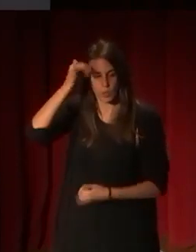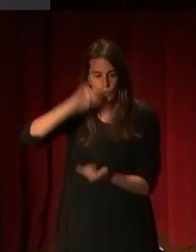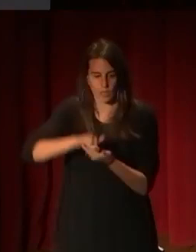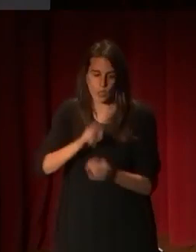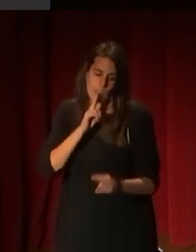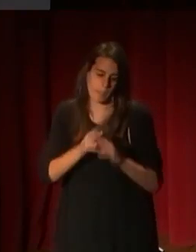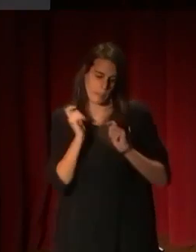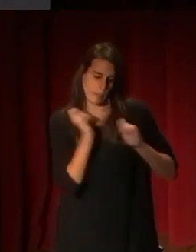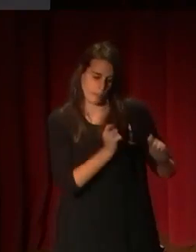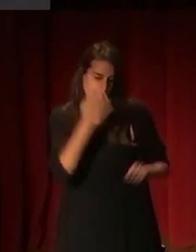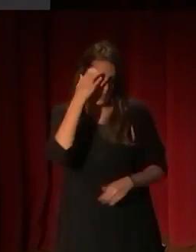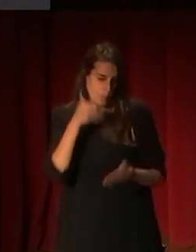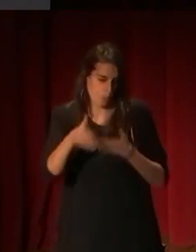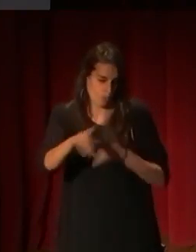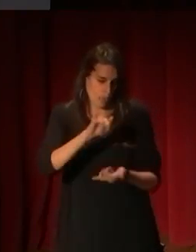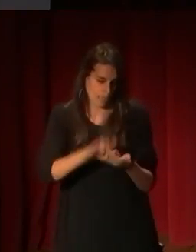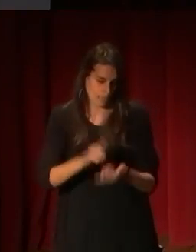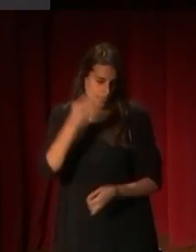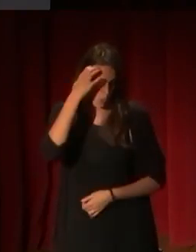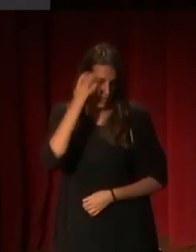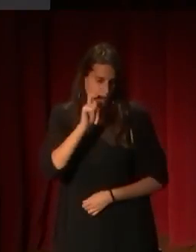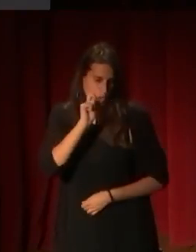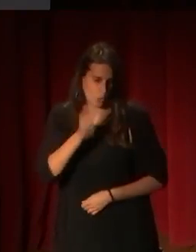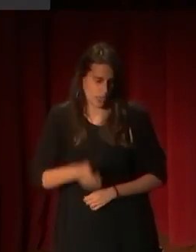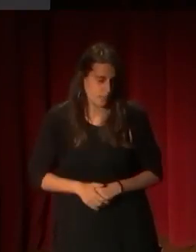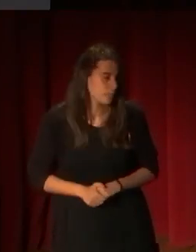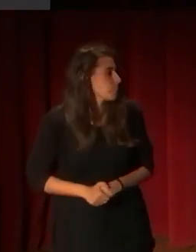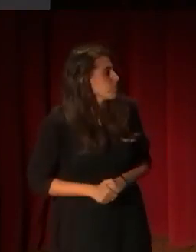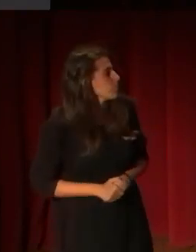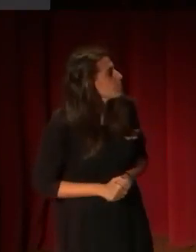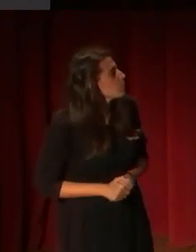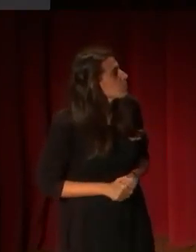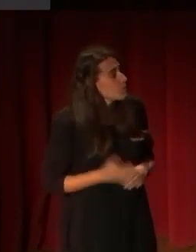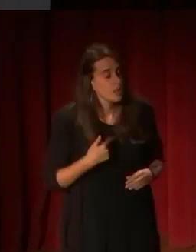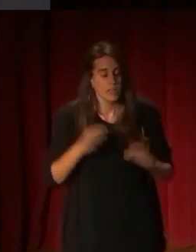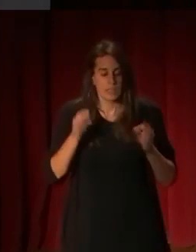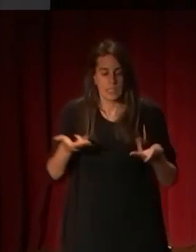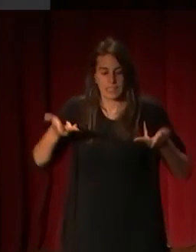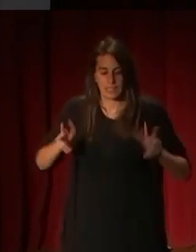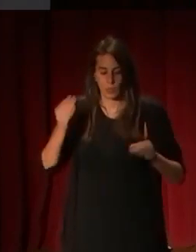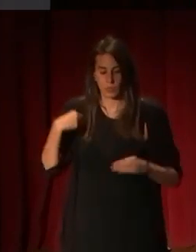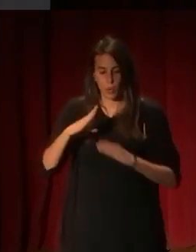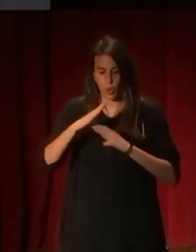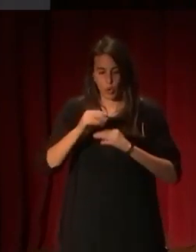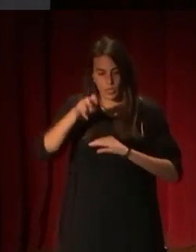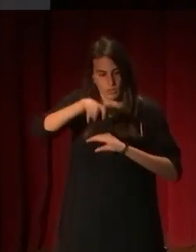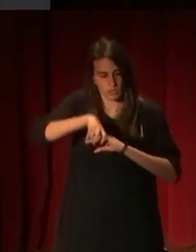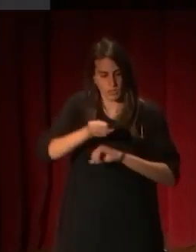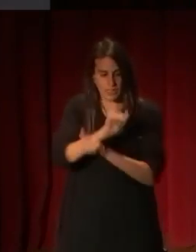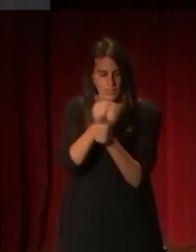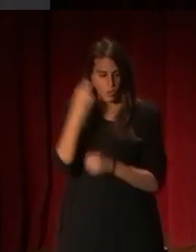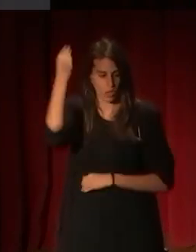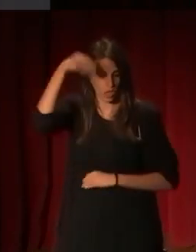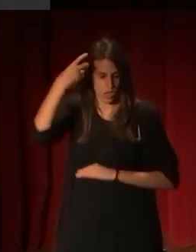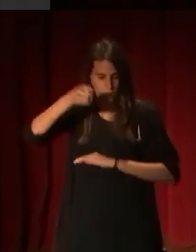bueno colocadas dice algo delante de él algo delante del rey sobre ciertos cojinetes es decir sentadas a la morisca en la